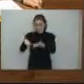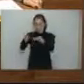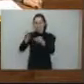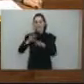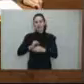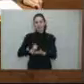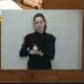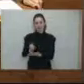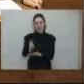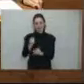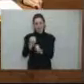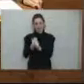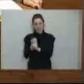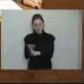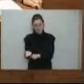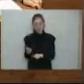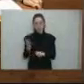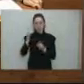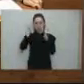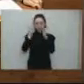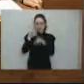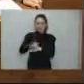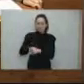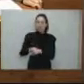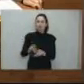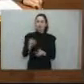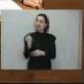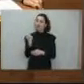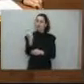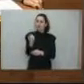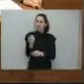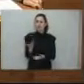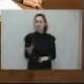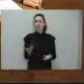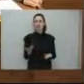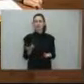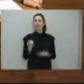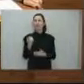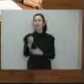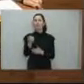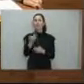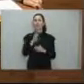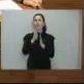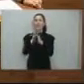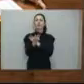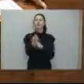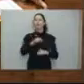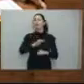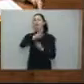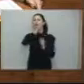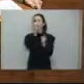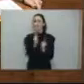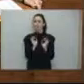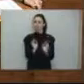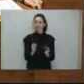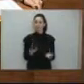actividad ganadera. Nos parece que eso hay que apoyarlo, y hay que apoyarlo presupuestariamente hablando. Y nos